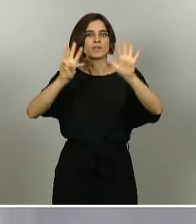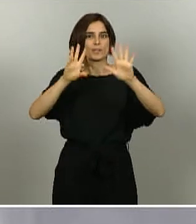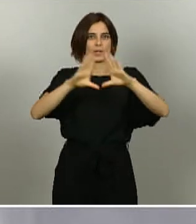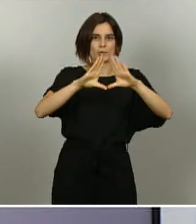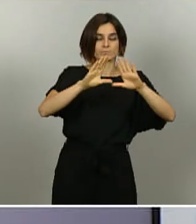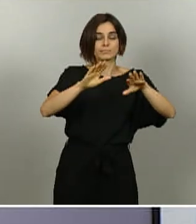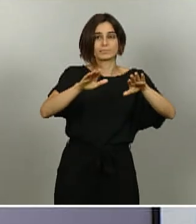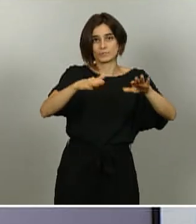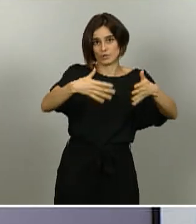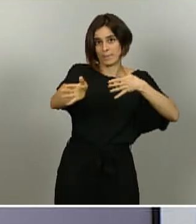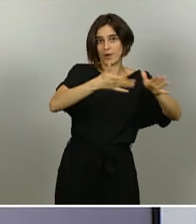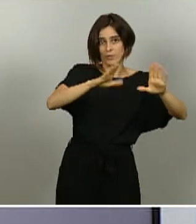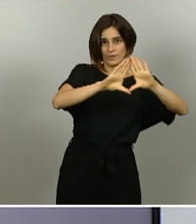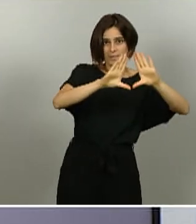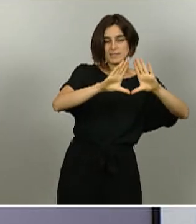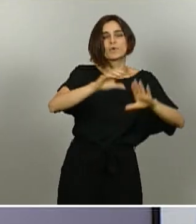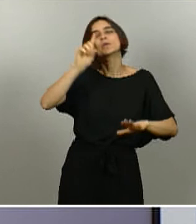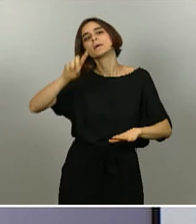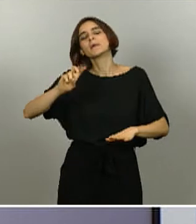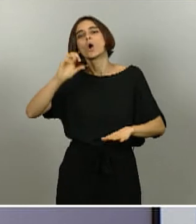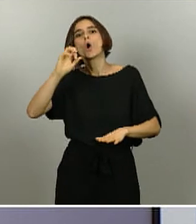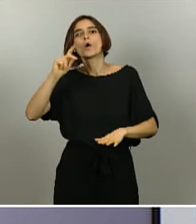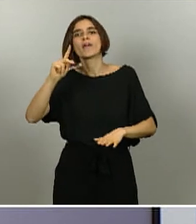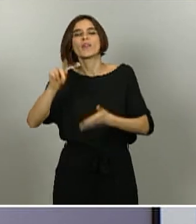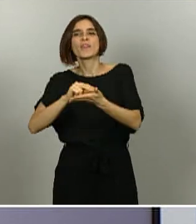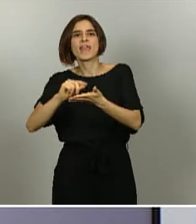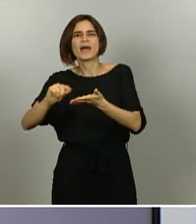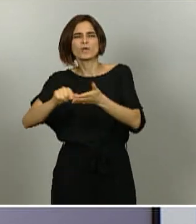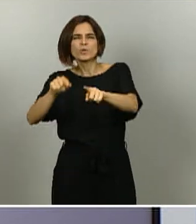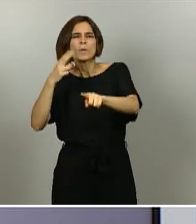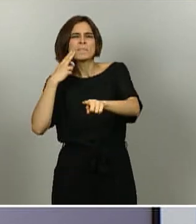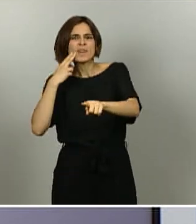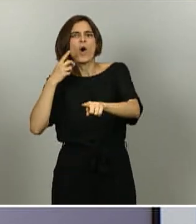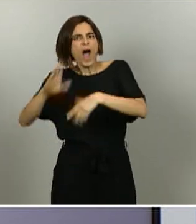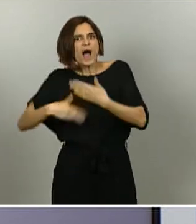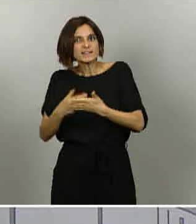añade si teme usted ser investigado también por los informes que autorizaron el 8M.